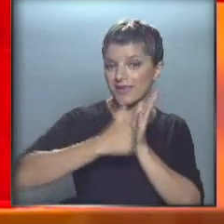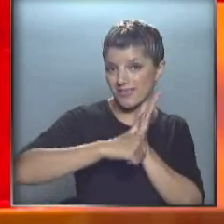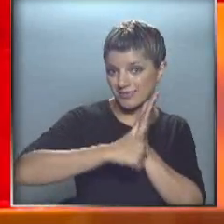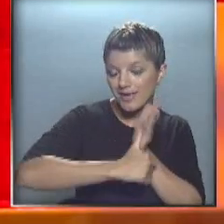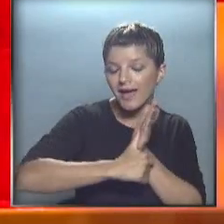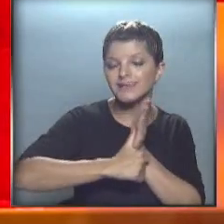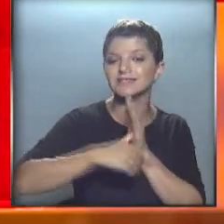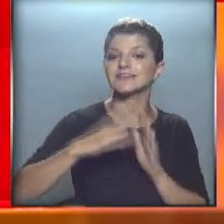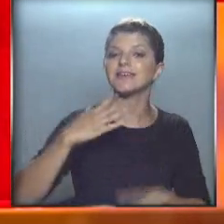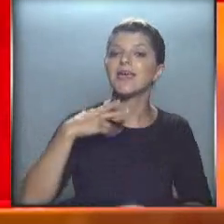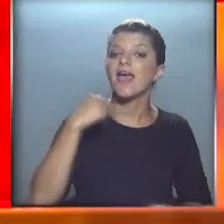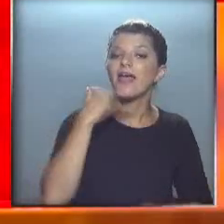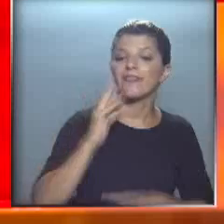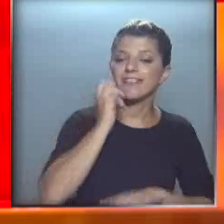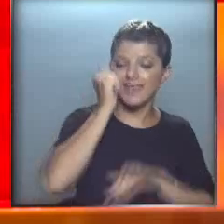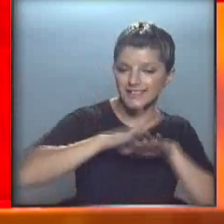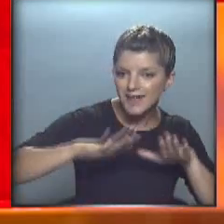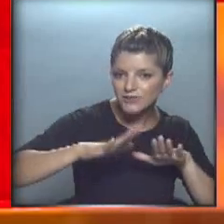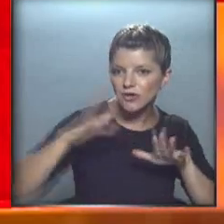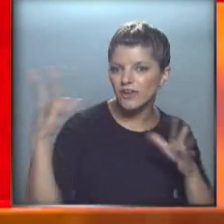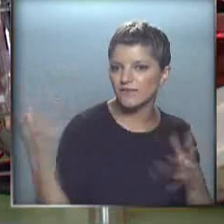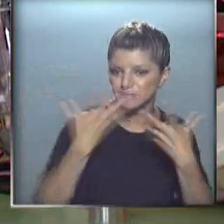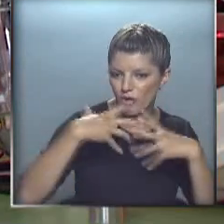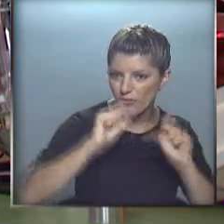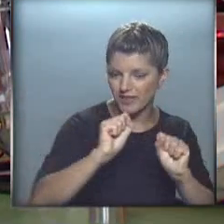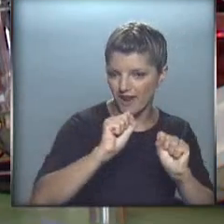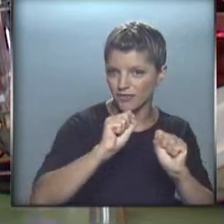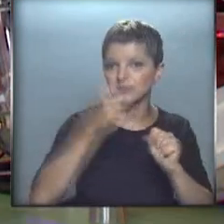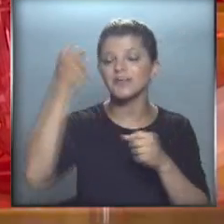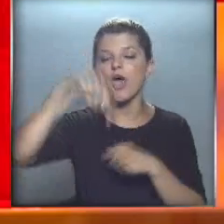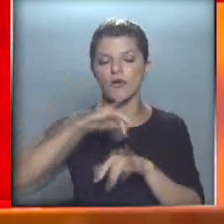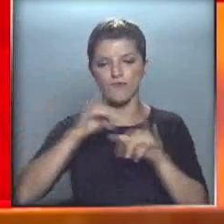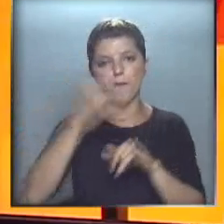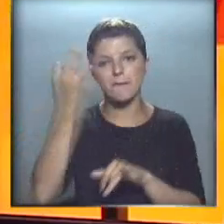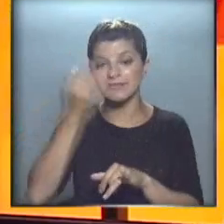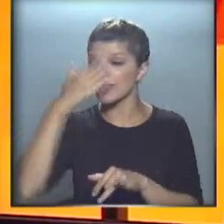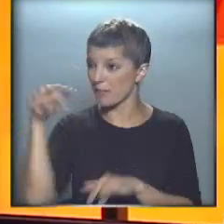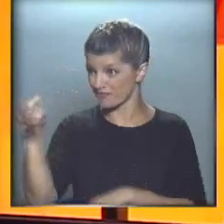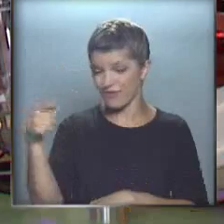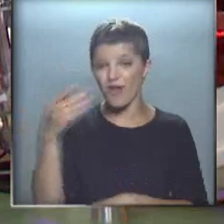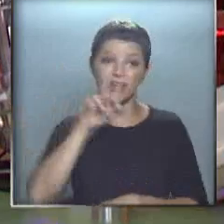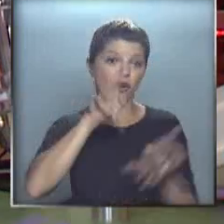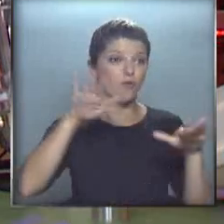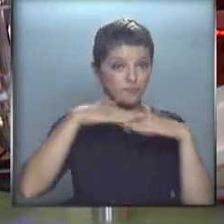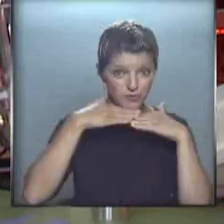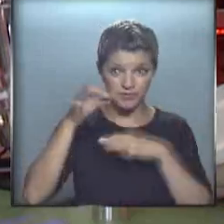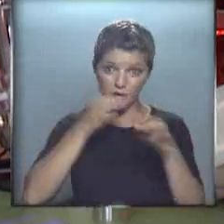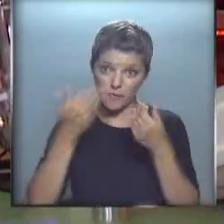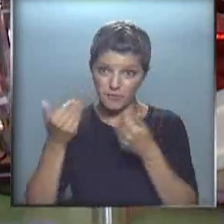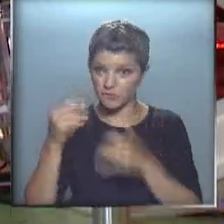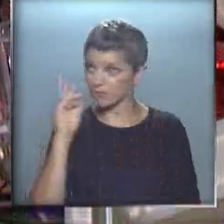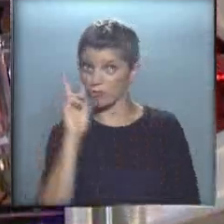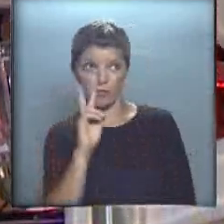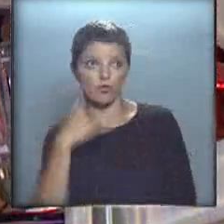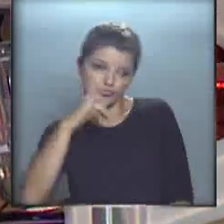nietos recuperados. Hay un capítulo muy interesante que preparamos, que produjimos Bahiano, y después lo podemos debatir con Juan y con los chicos, dale, ¿te parece? Claro. ¿Vamos a verlo?